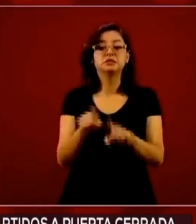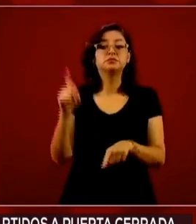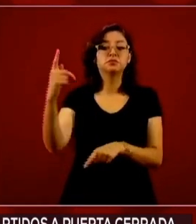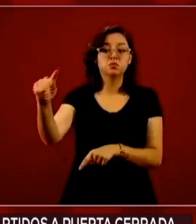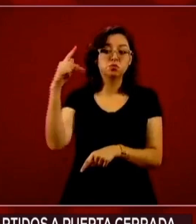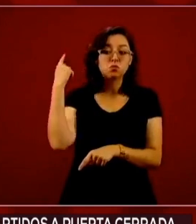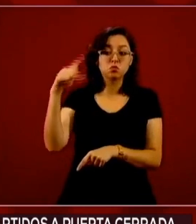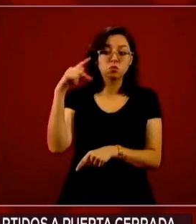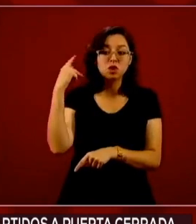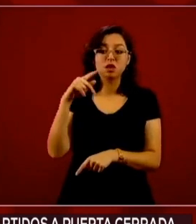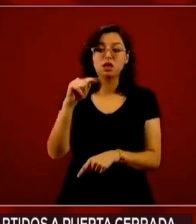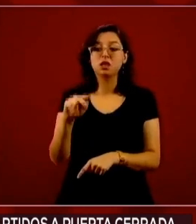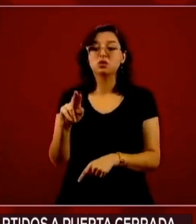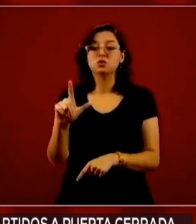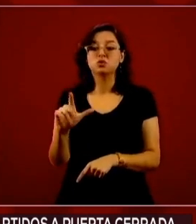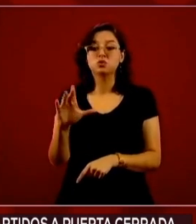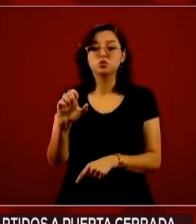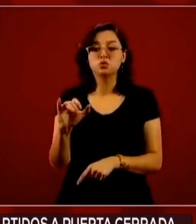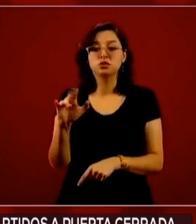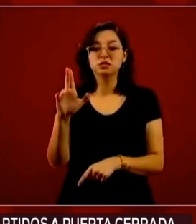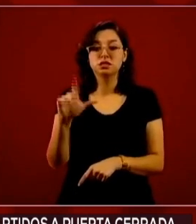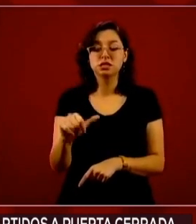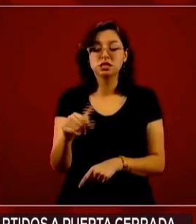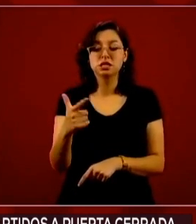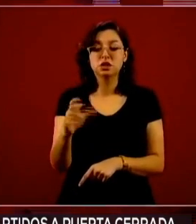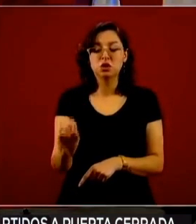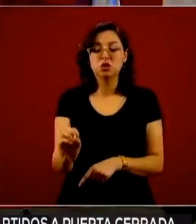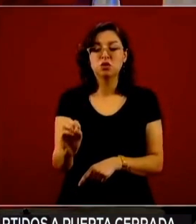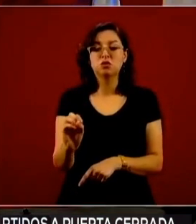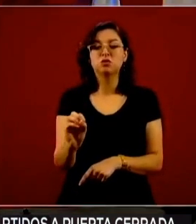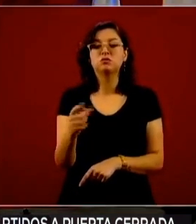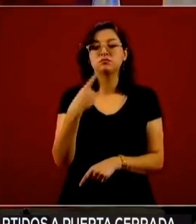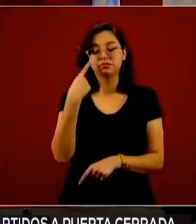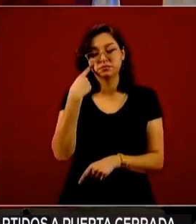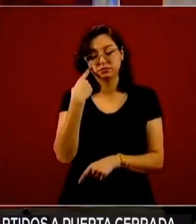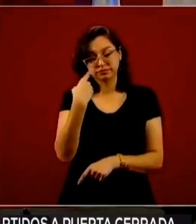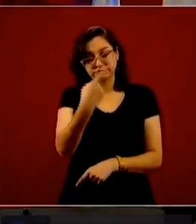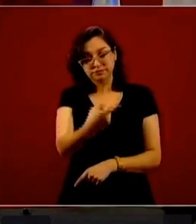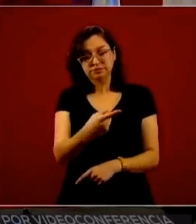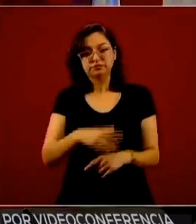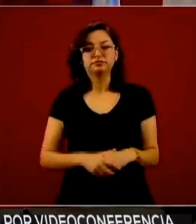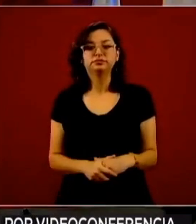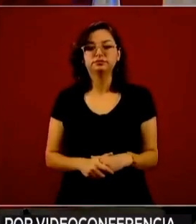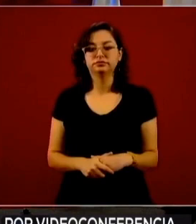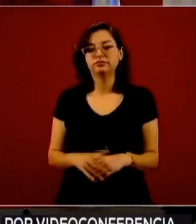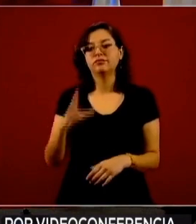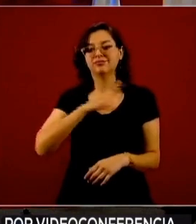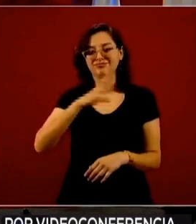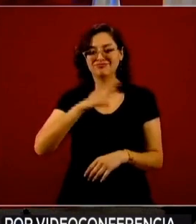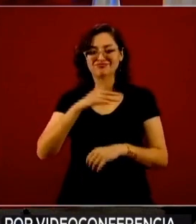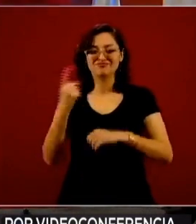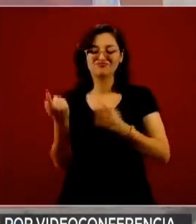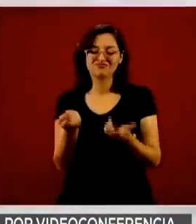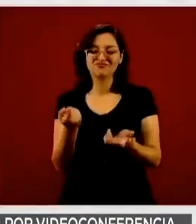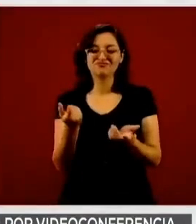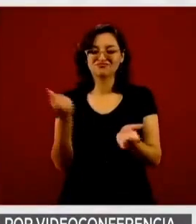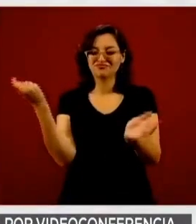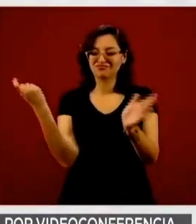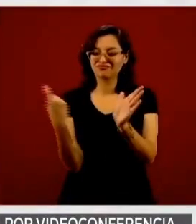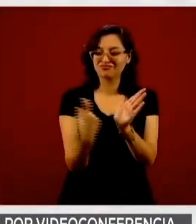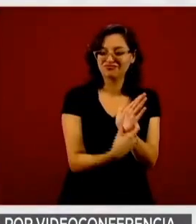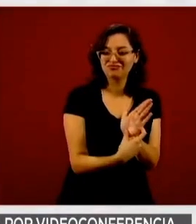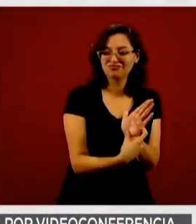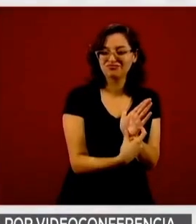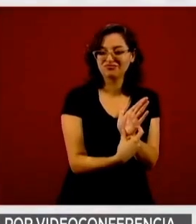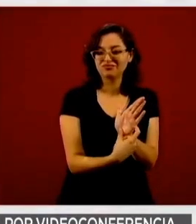Puebla, en Tulcingo, Puebla, esta gasolinera en donde encontramos un rastrillo, que ahora que a